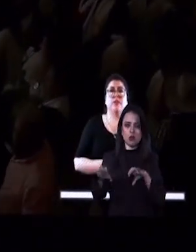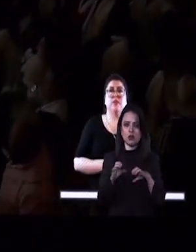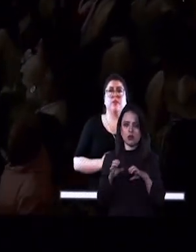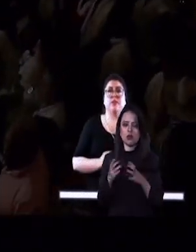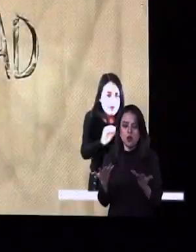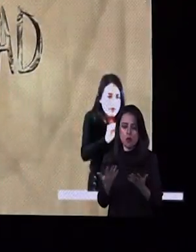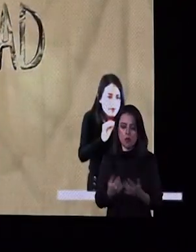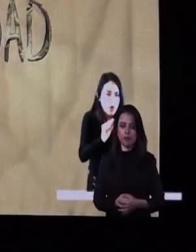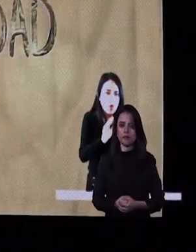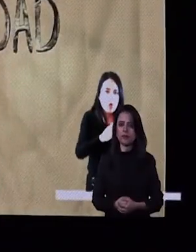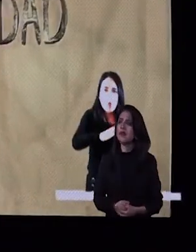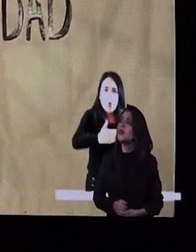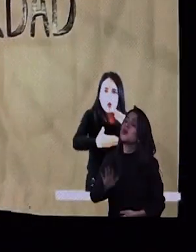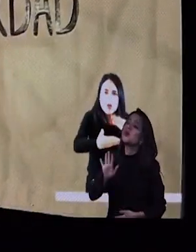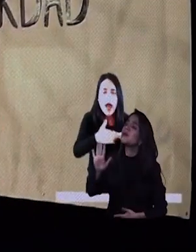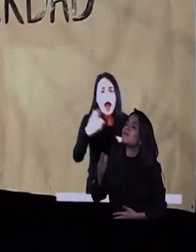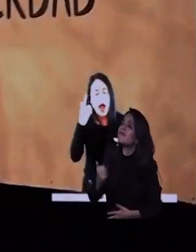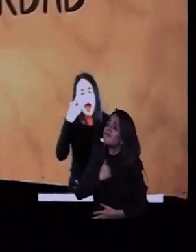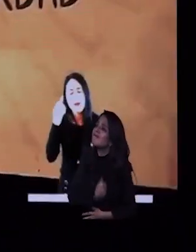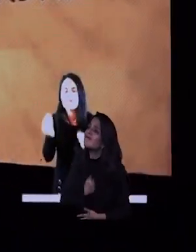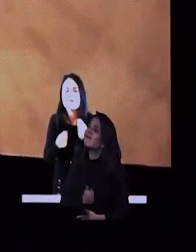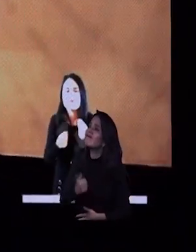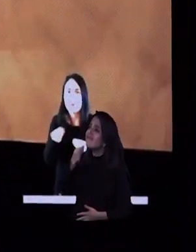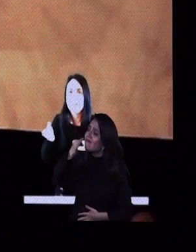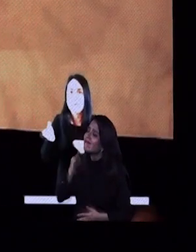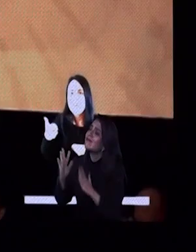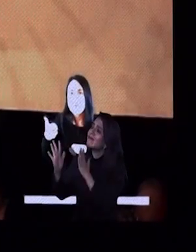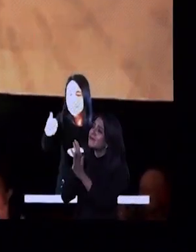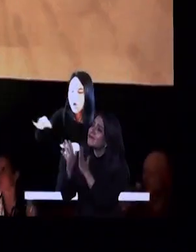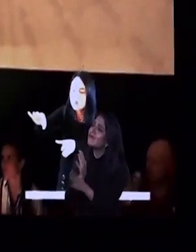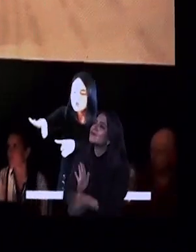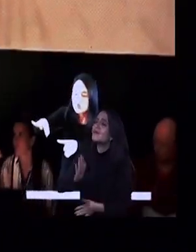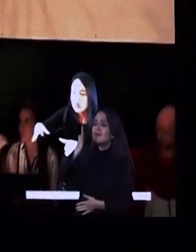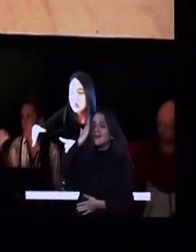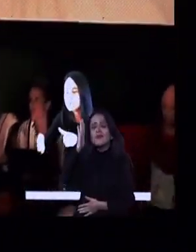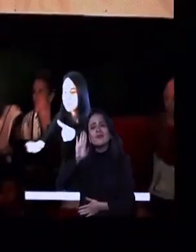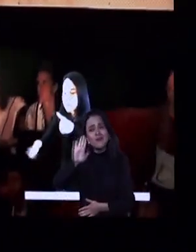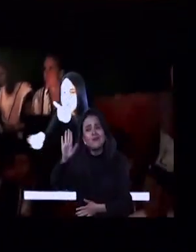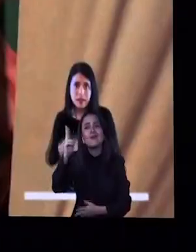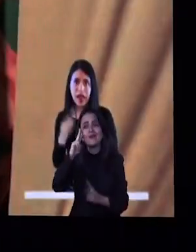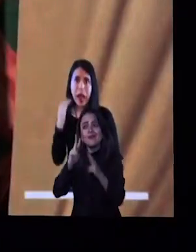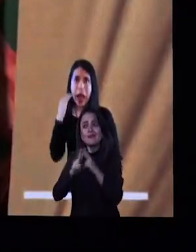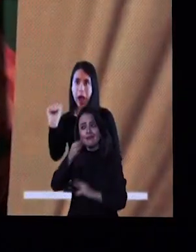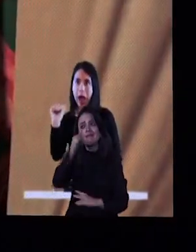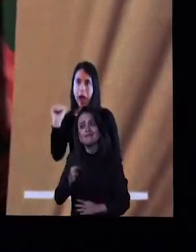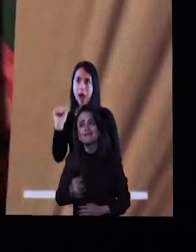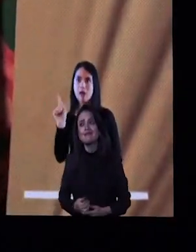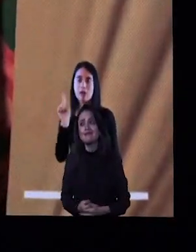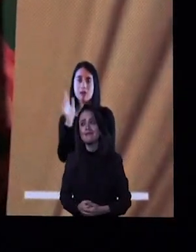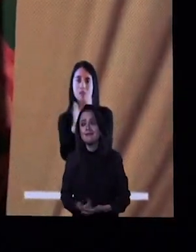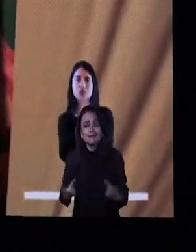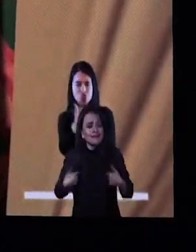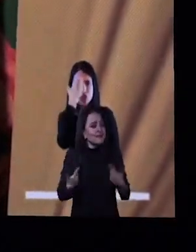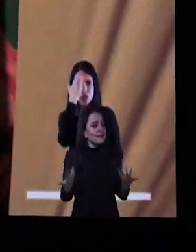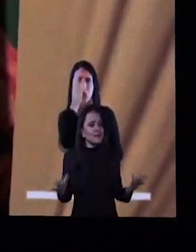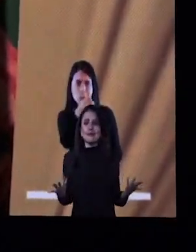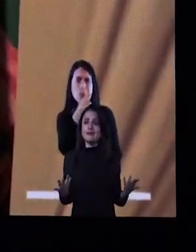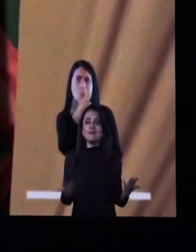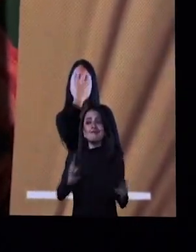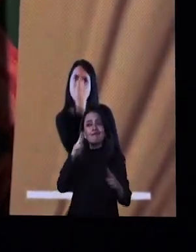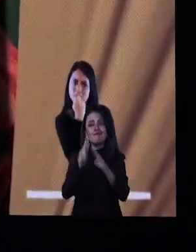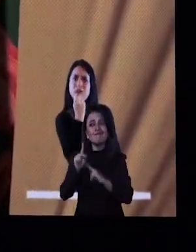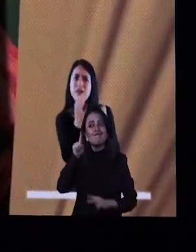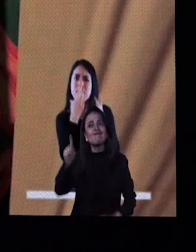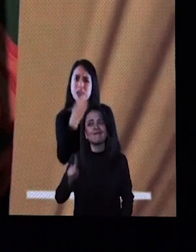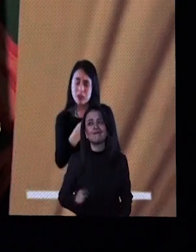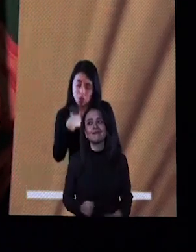Nosotros queremos que usted nos diga la verdad. Yo sé que ustedes tienen la verdad. Nosotros sabemos que ustedes tienen la